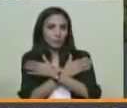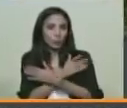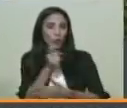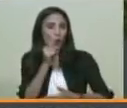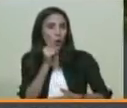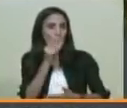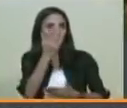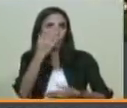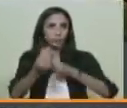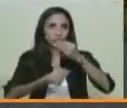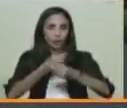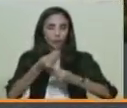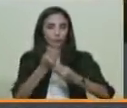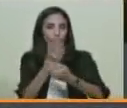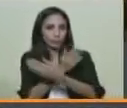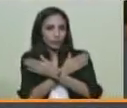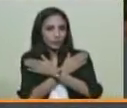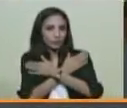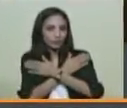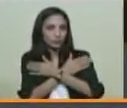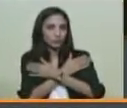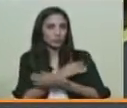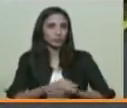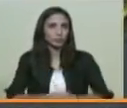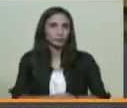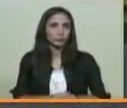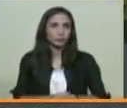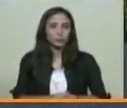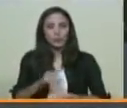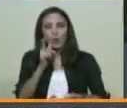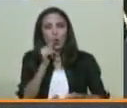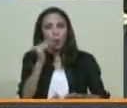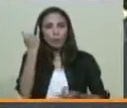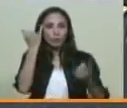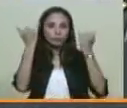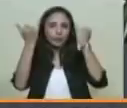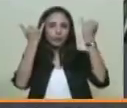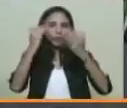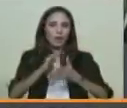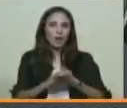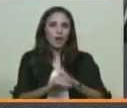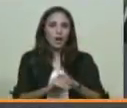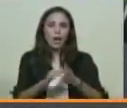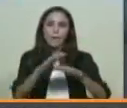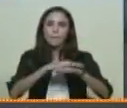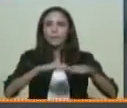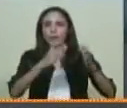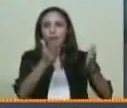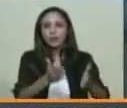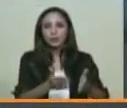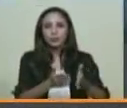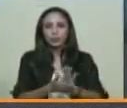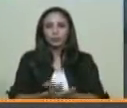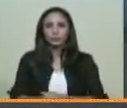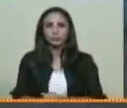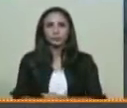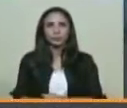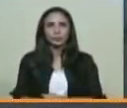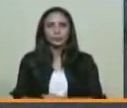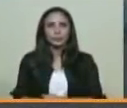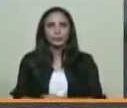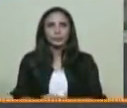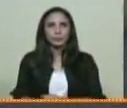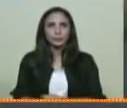al autor y al promotor, que es nuestro hermano ministro del Poder Popular para las Relaciones Exteriores, Justicia y Paz, Néstor Reverol. Yo pido un aplauso